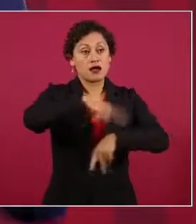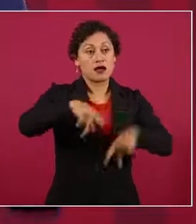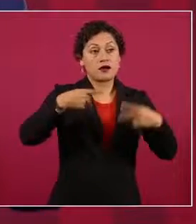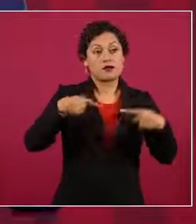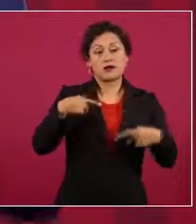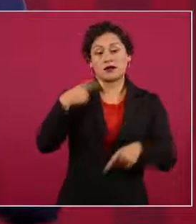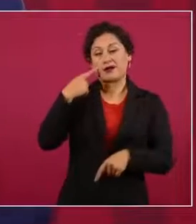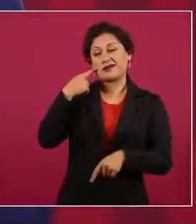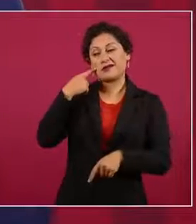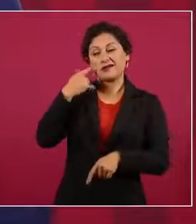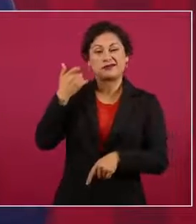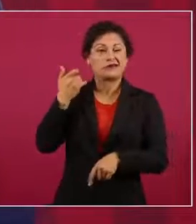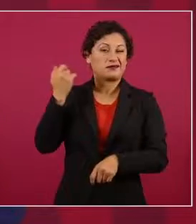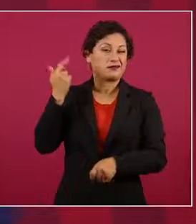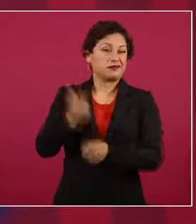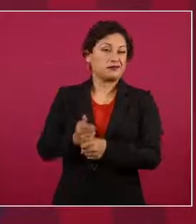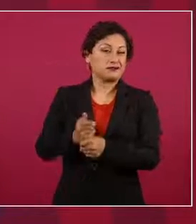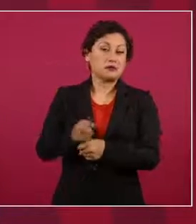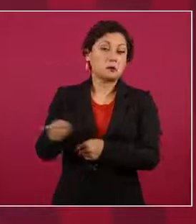el que anda ahí